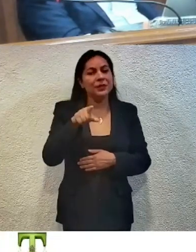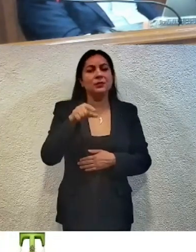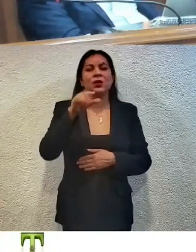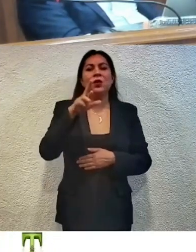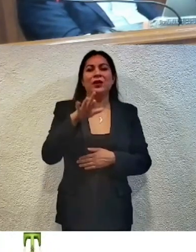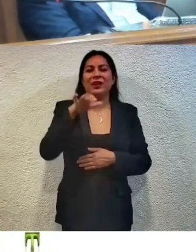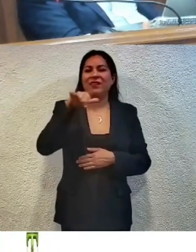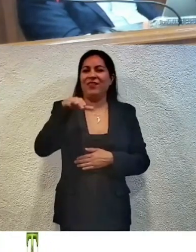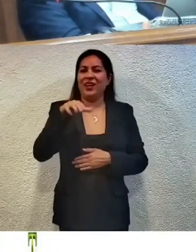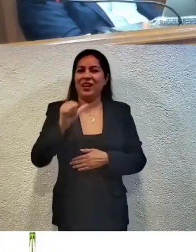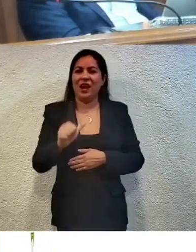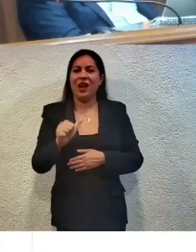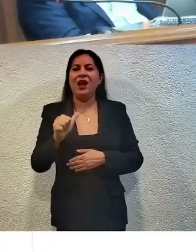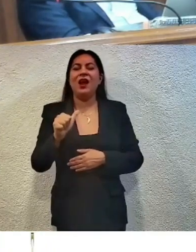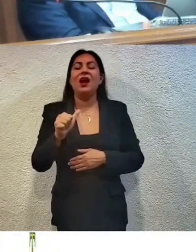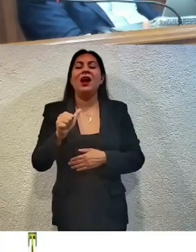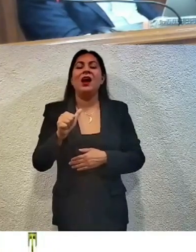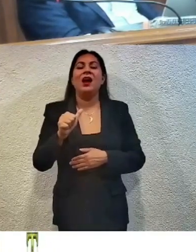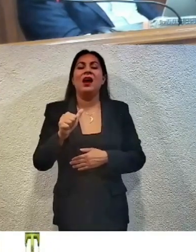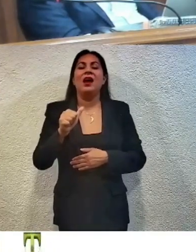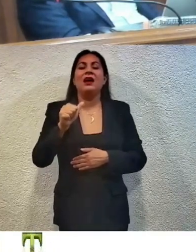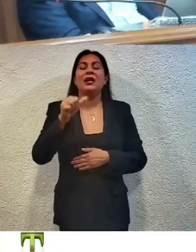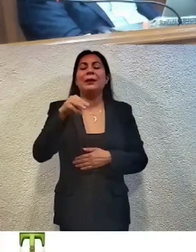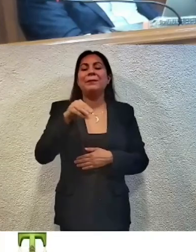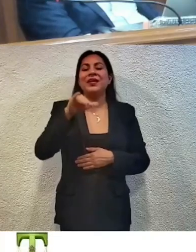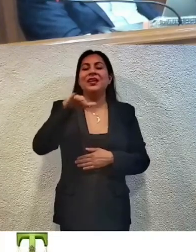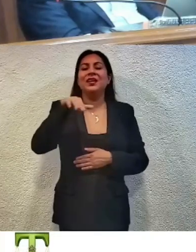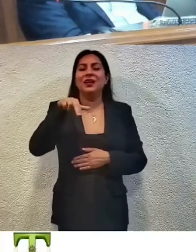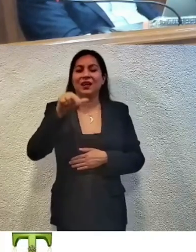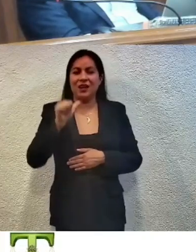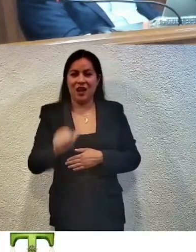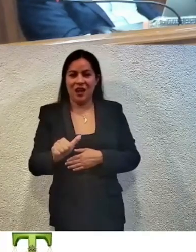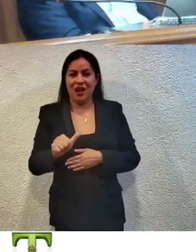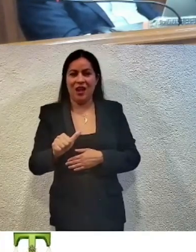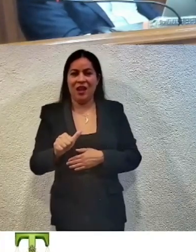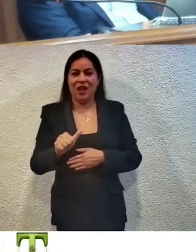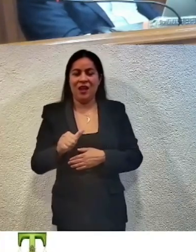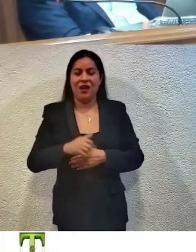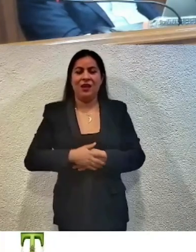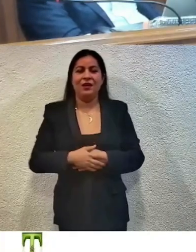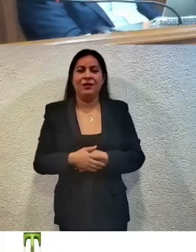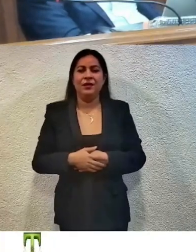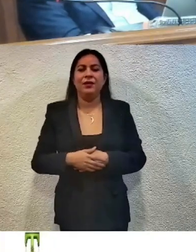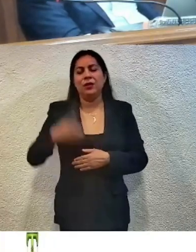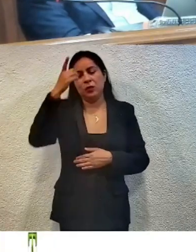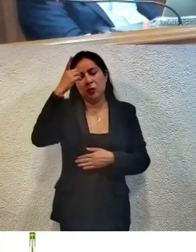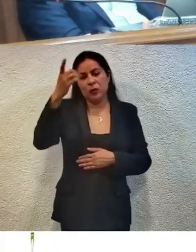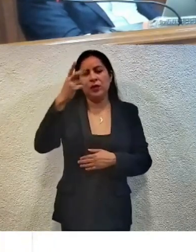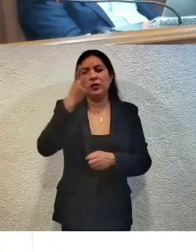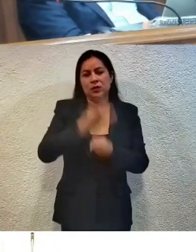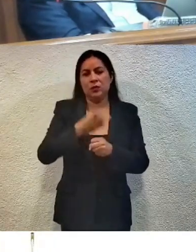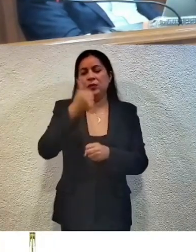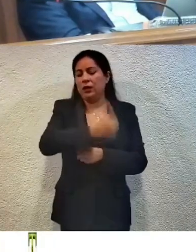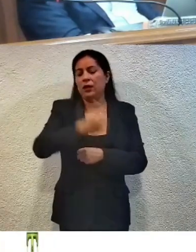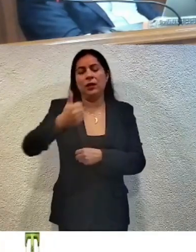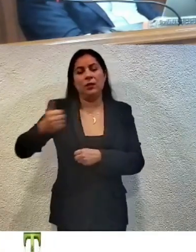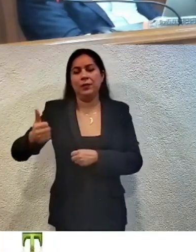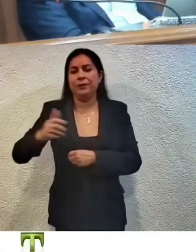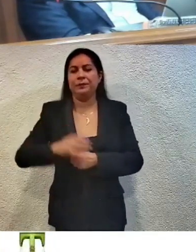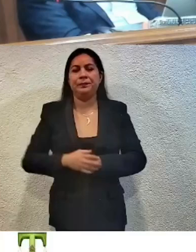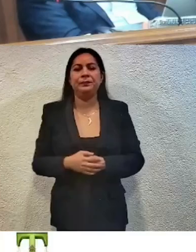Rebeca Núñez Martín del Ocampo y Mirna Guadalupe Coria Medina, propietarios y suplentes